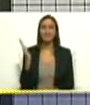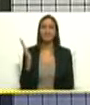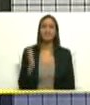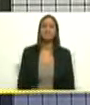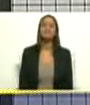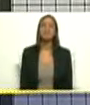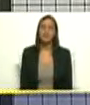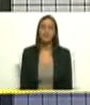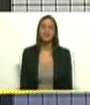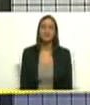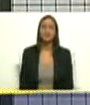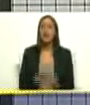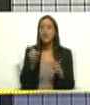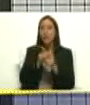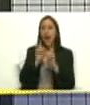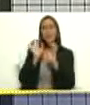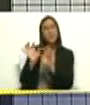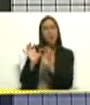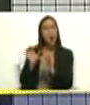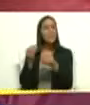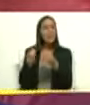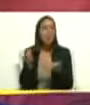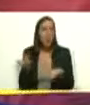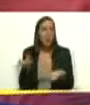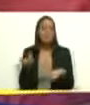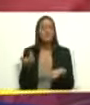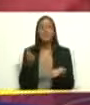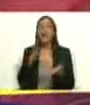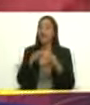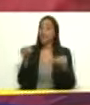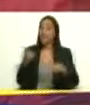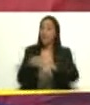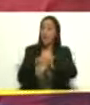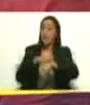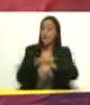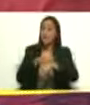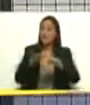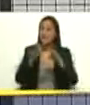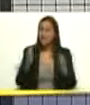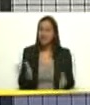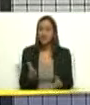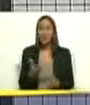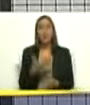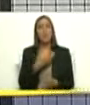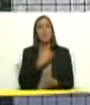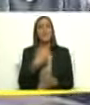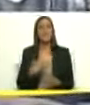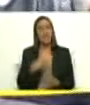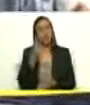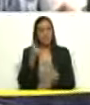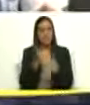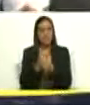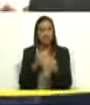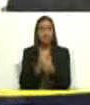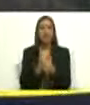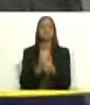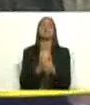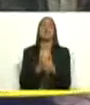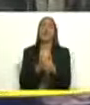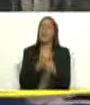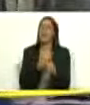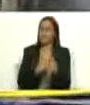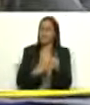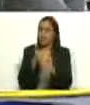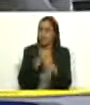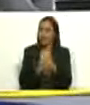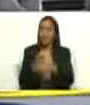de Caracas Bueno a los ministros ministras vicepresidentes vicepresidentas de gobierno